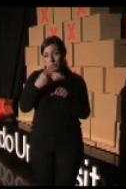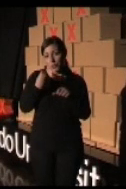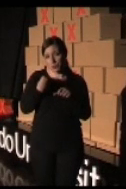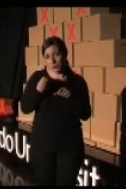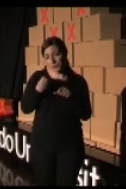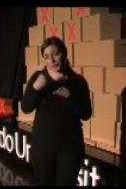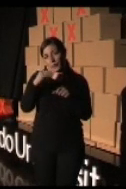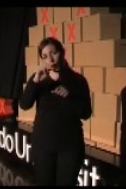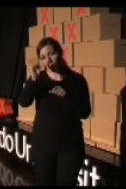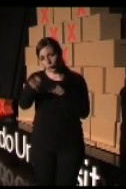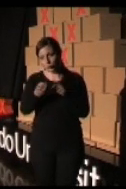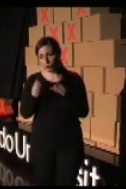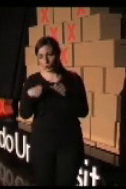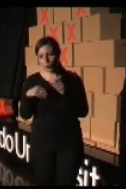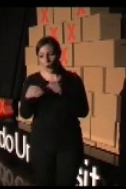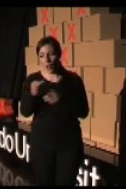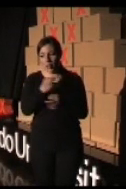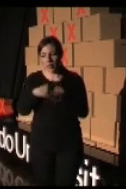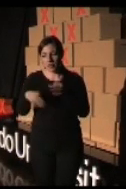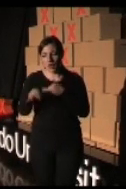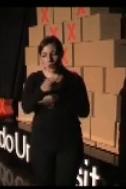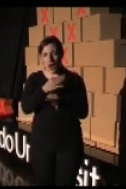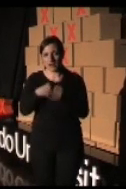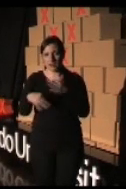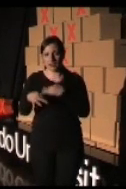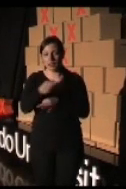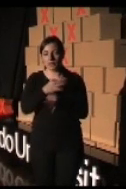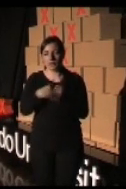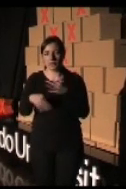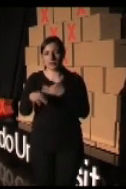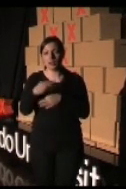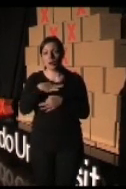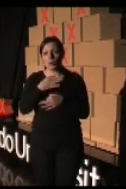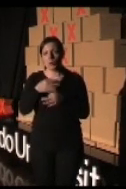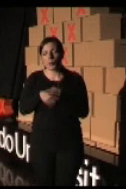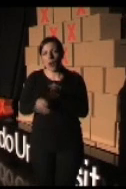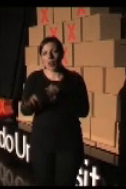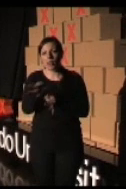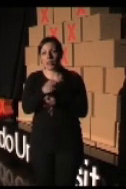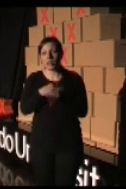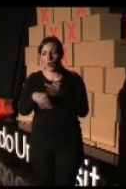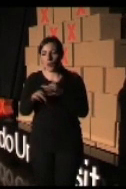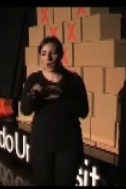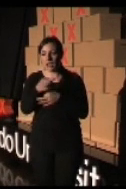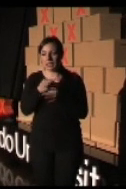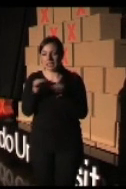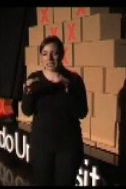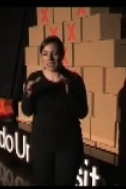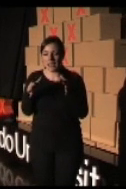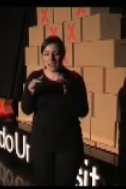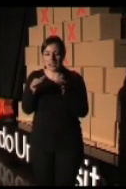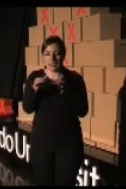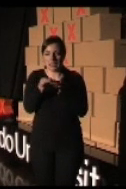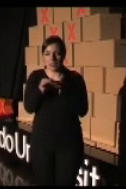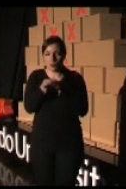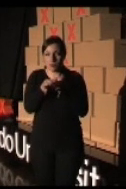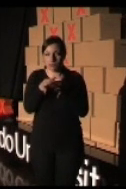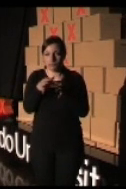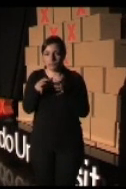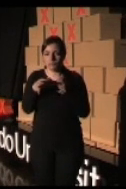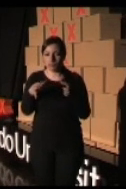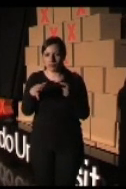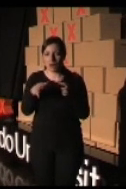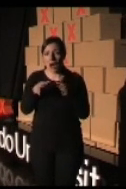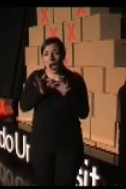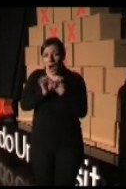de la evolución, fue capaz de fagocitar una célula, una bacteria capaz de hacer fotosíntesis, y a partir de ahí surgieron